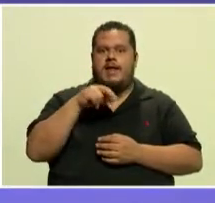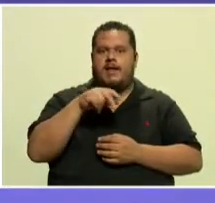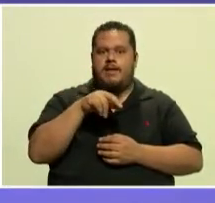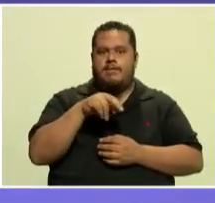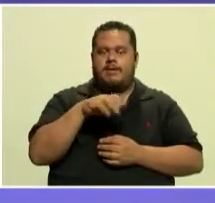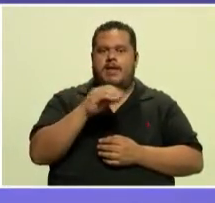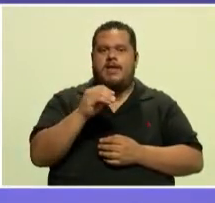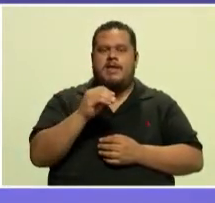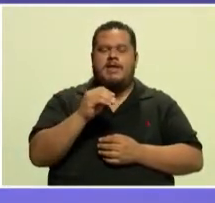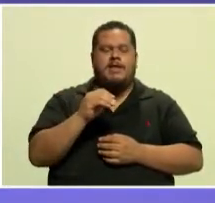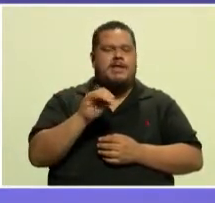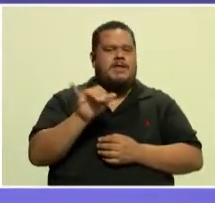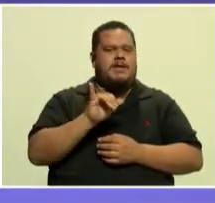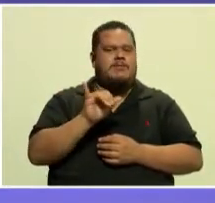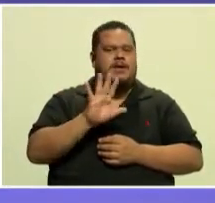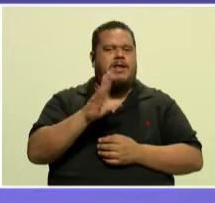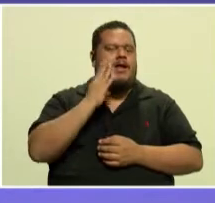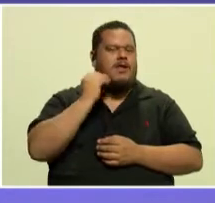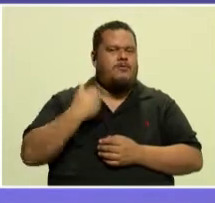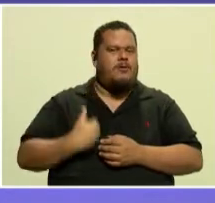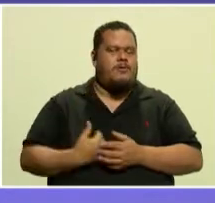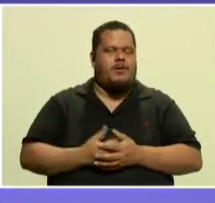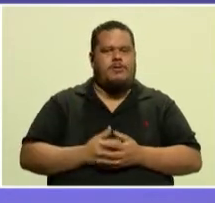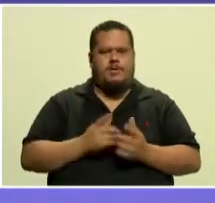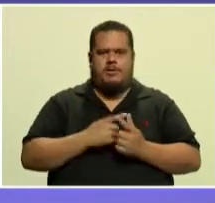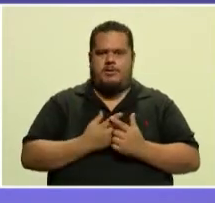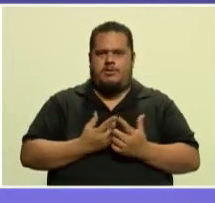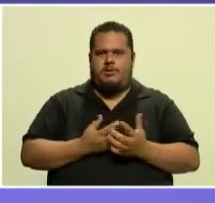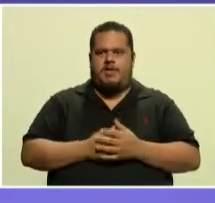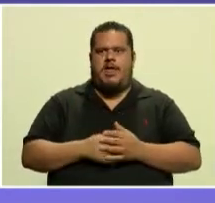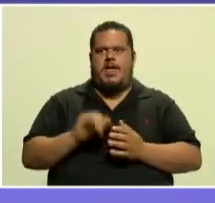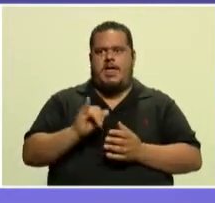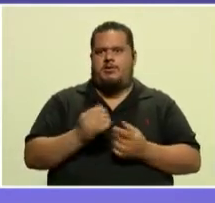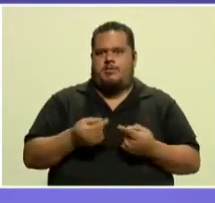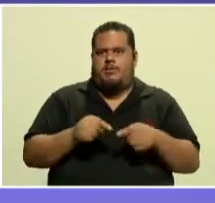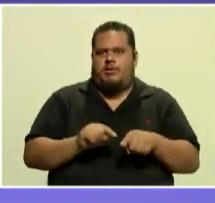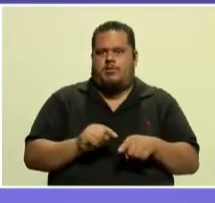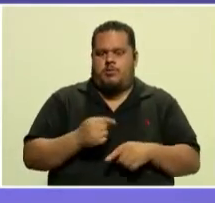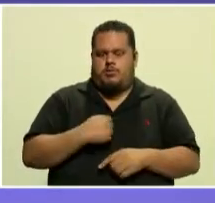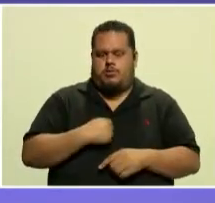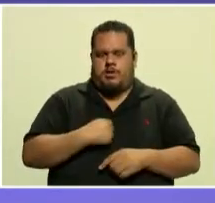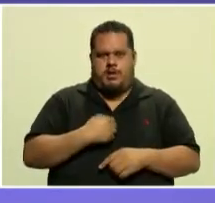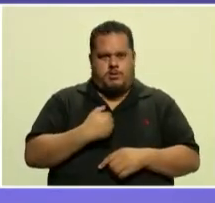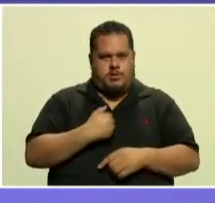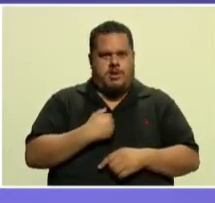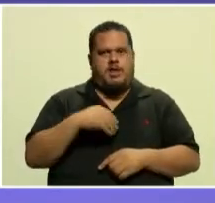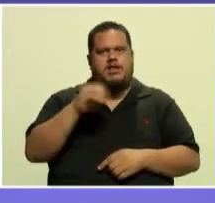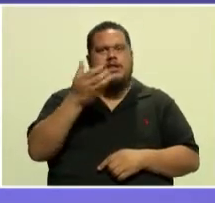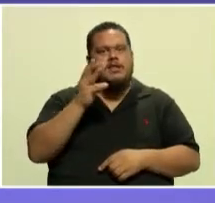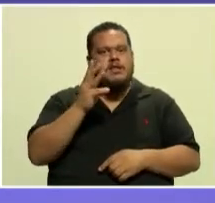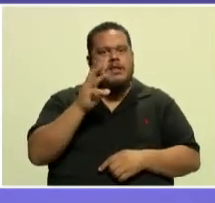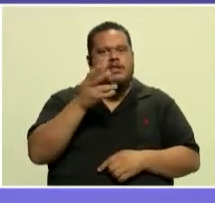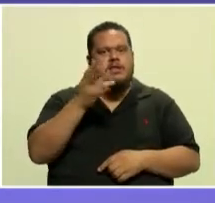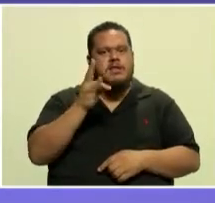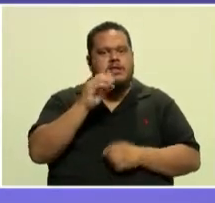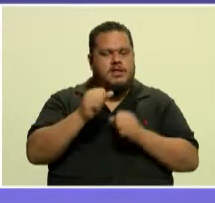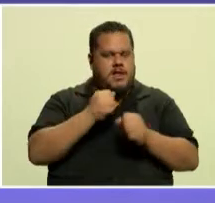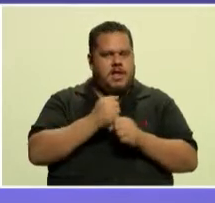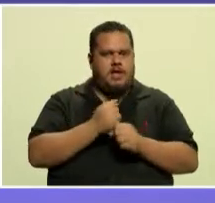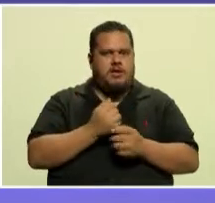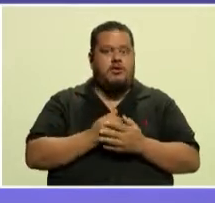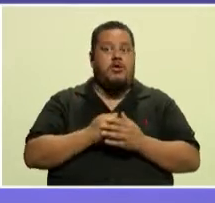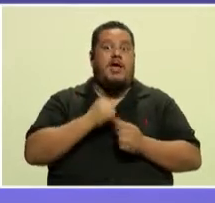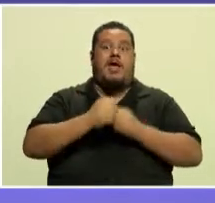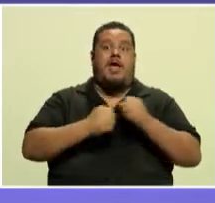y gesticulás igual a tu abuelo. Entonces eso me sucedió cuando yo tenía 16, 17 años, y no pensé mucho.